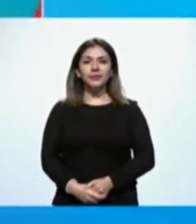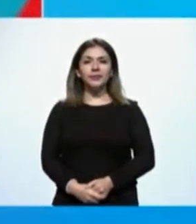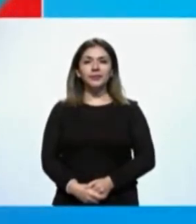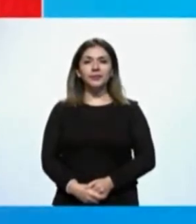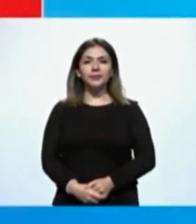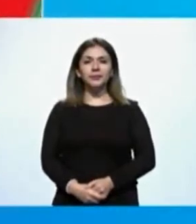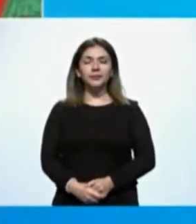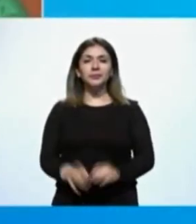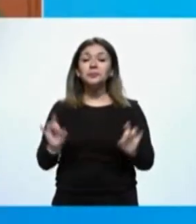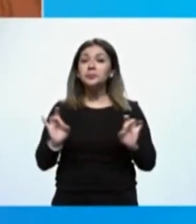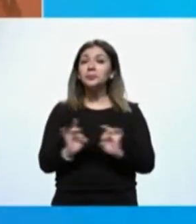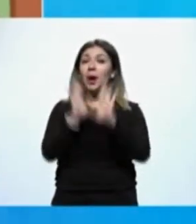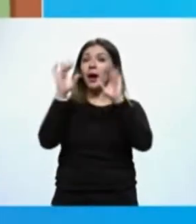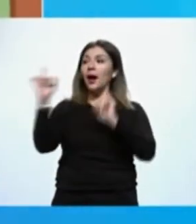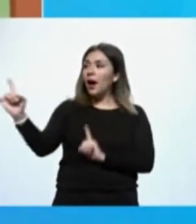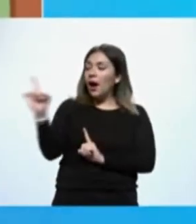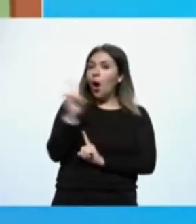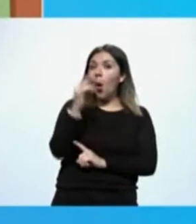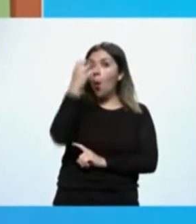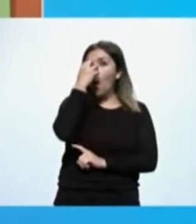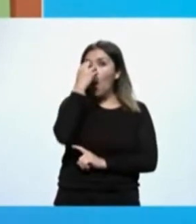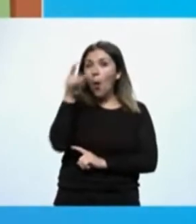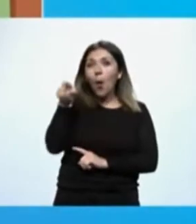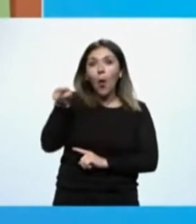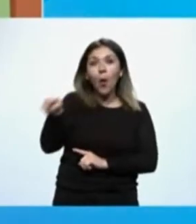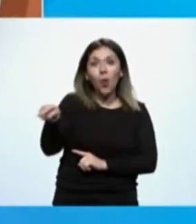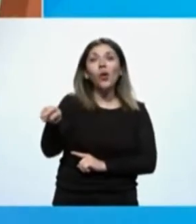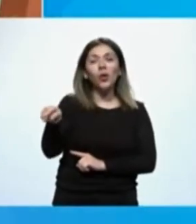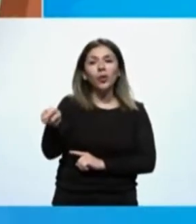De repente llegó el oso,